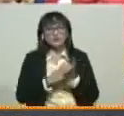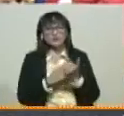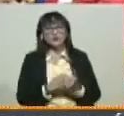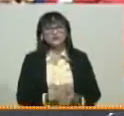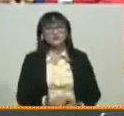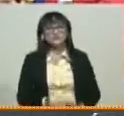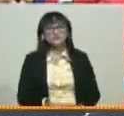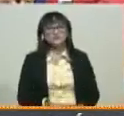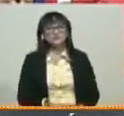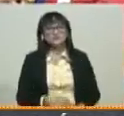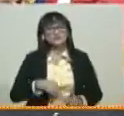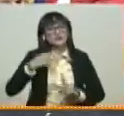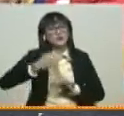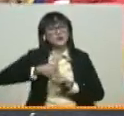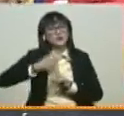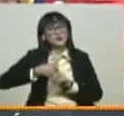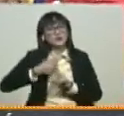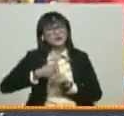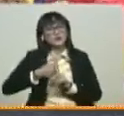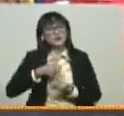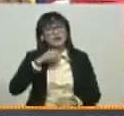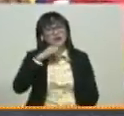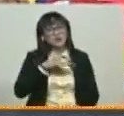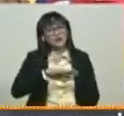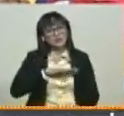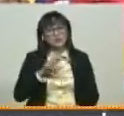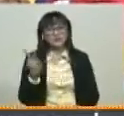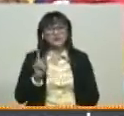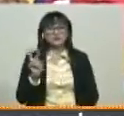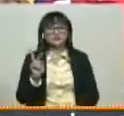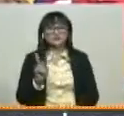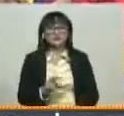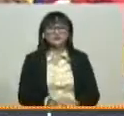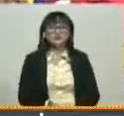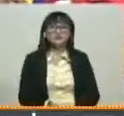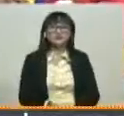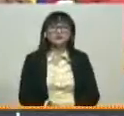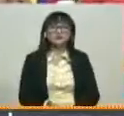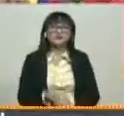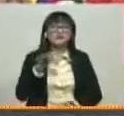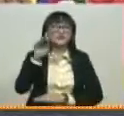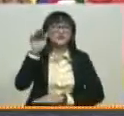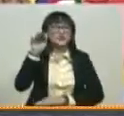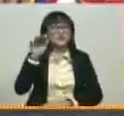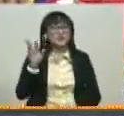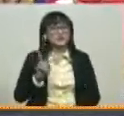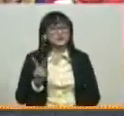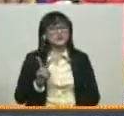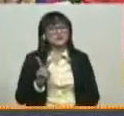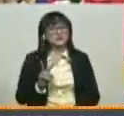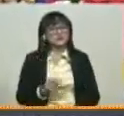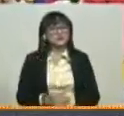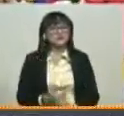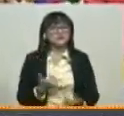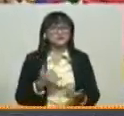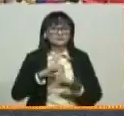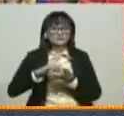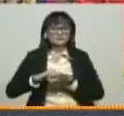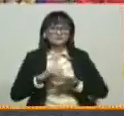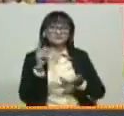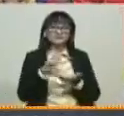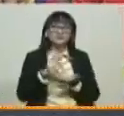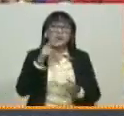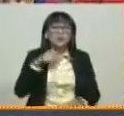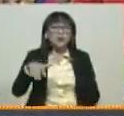Mil batallas por el destino de nuestra patria. Y he venido a Trujillo a decirle, pueblo